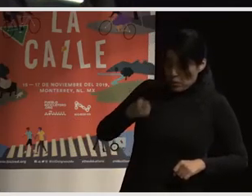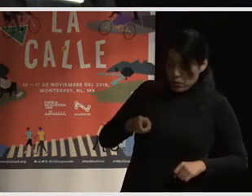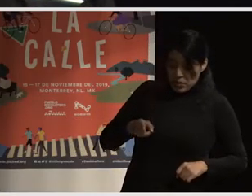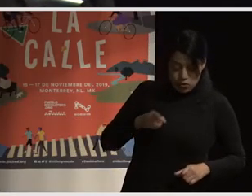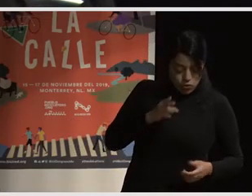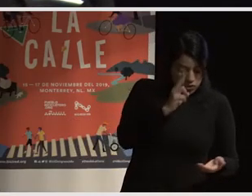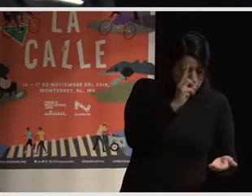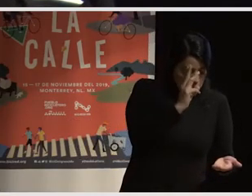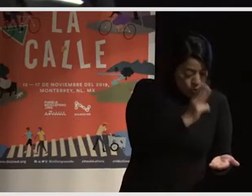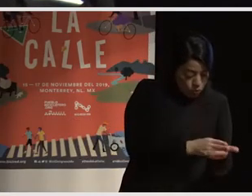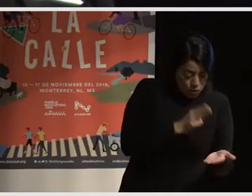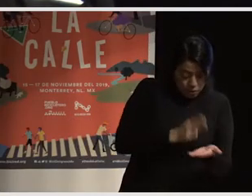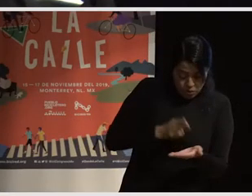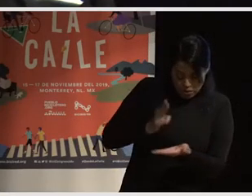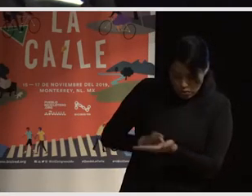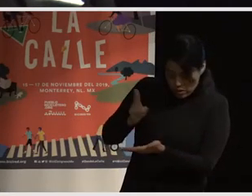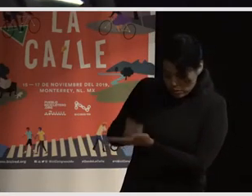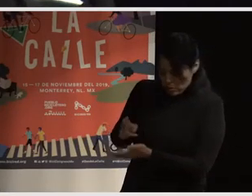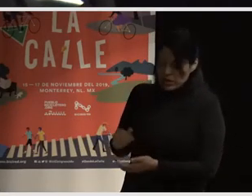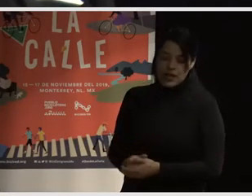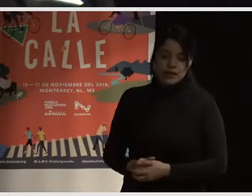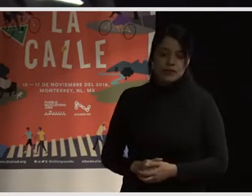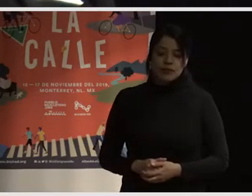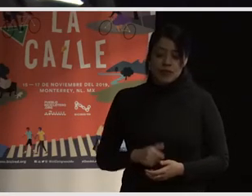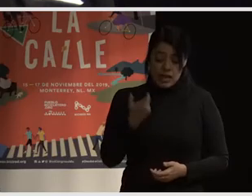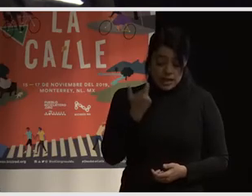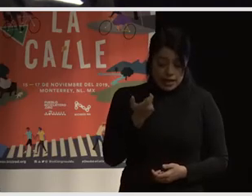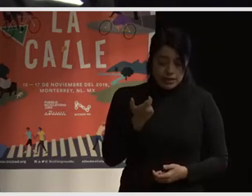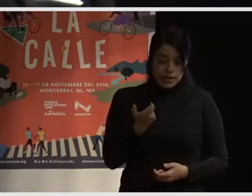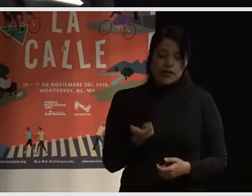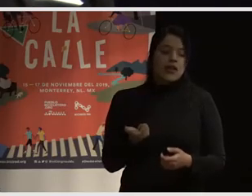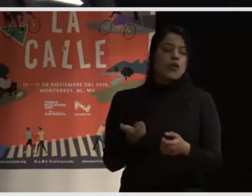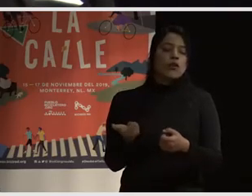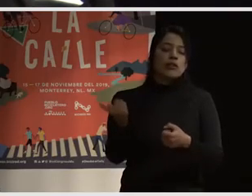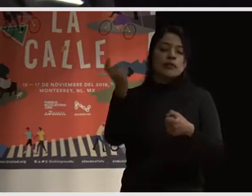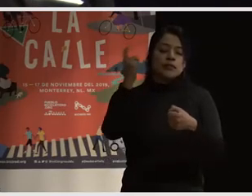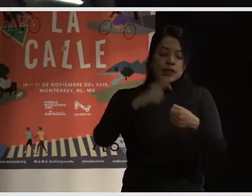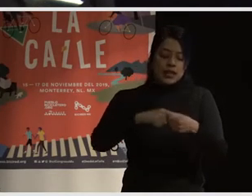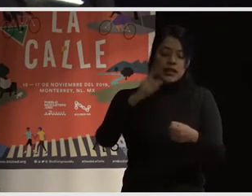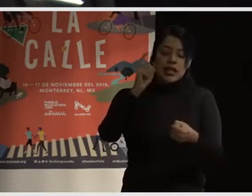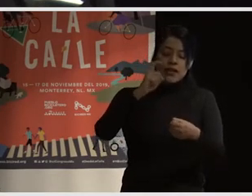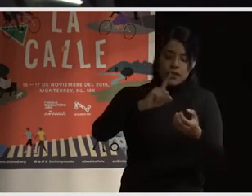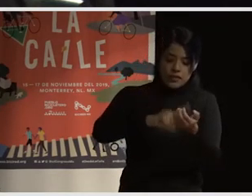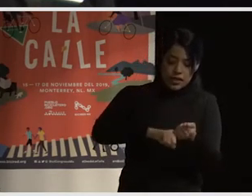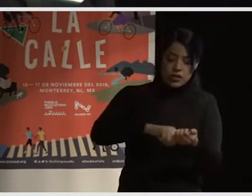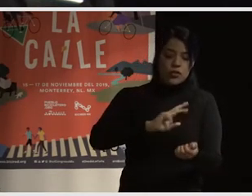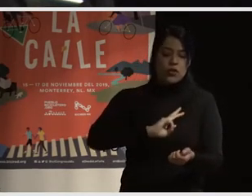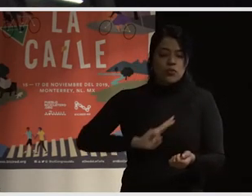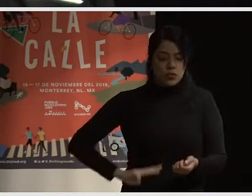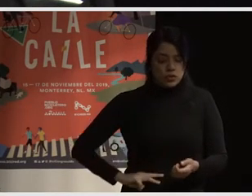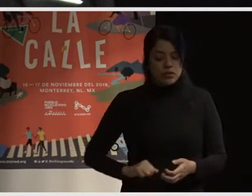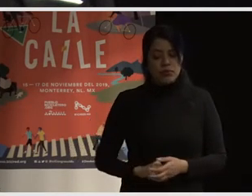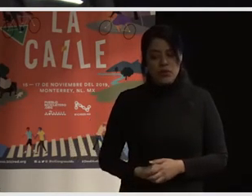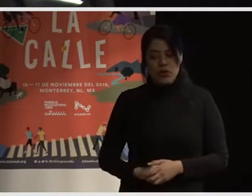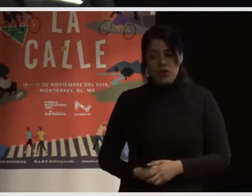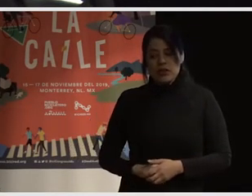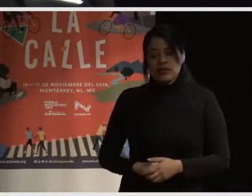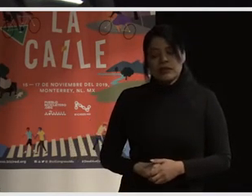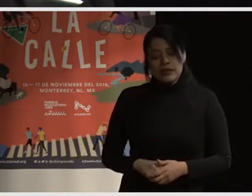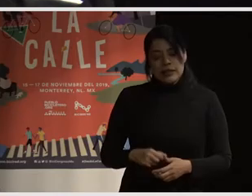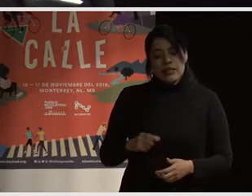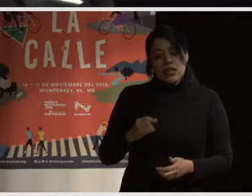no es que me lo llevé yo a mi casa sino que entra a las arcas del municipio pero creo que hablar de cosas que cuestan son esas si parte de